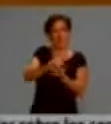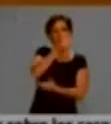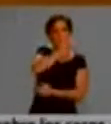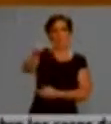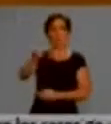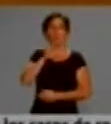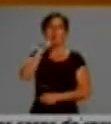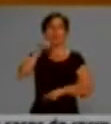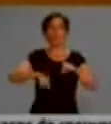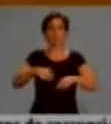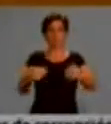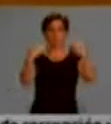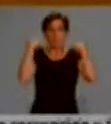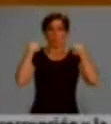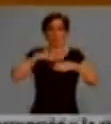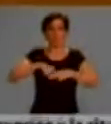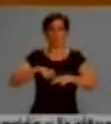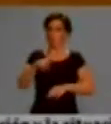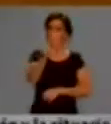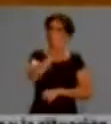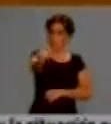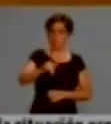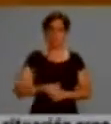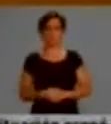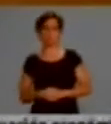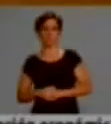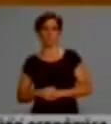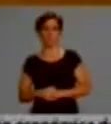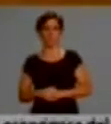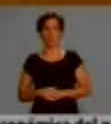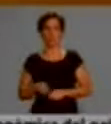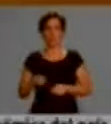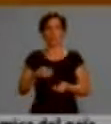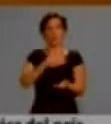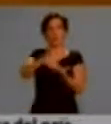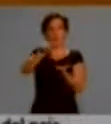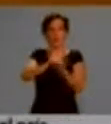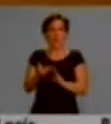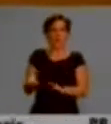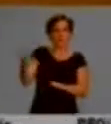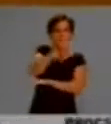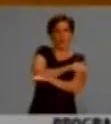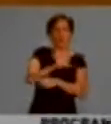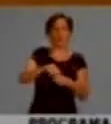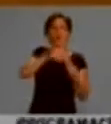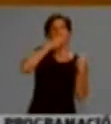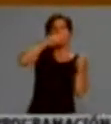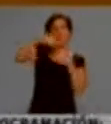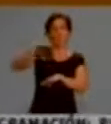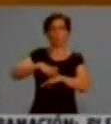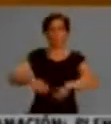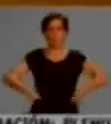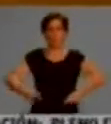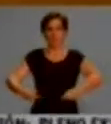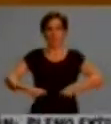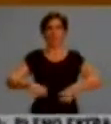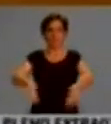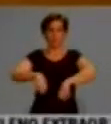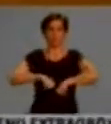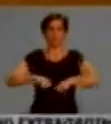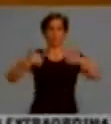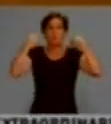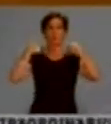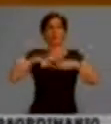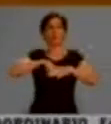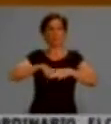cargo? Sí. ¿Se han pagado anticipos o suplidos a justificar por gastos inherentes al desempeño del cargo?